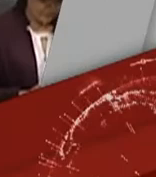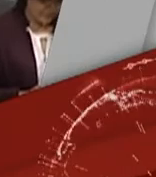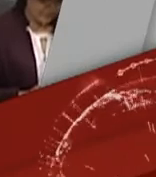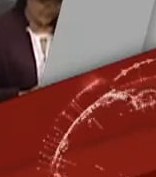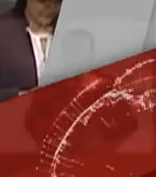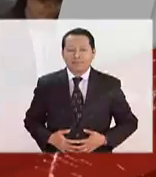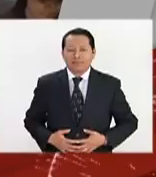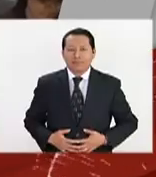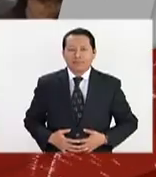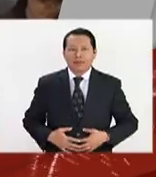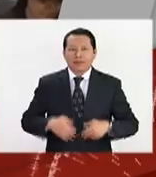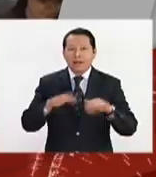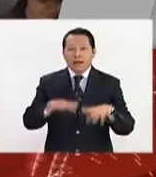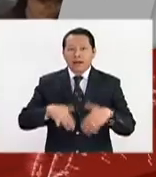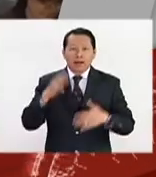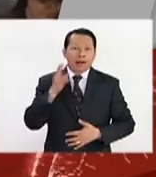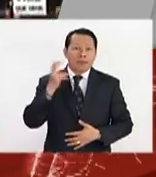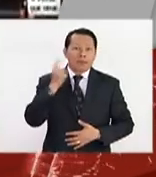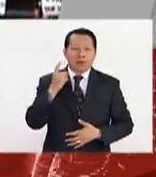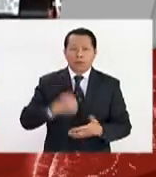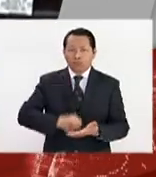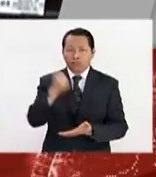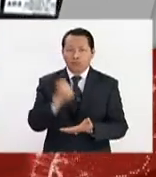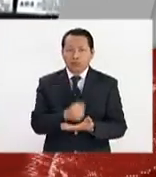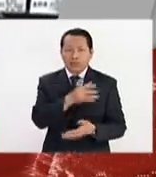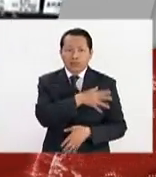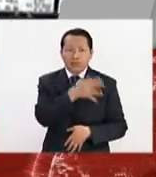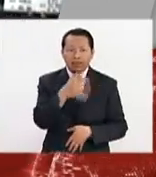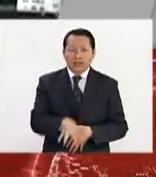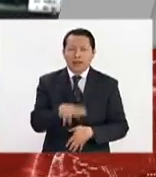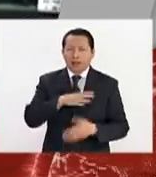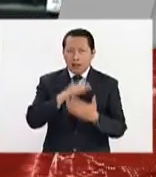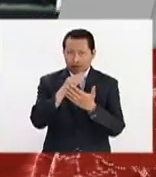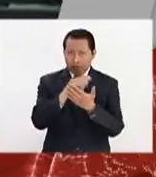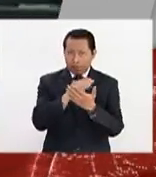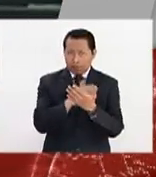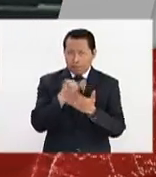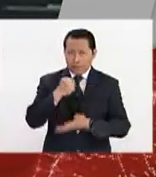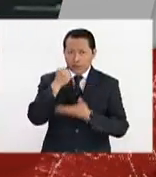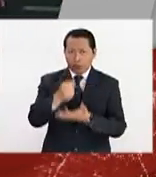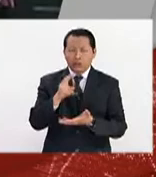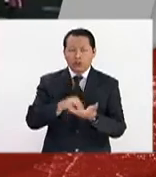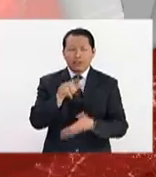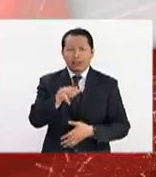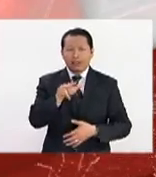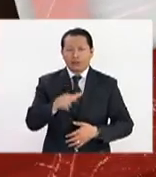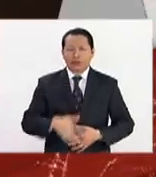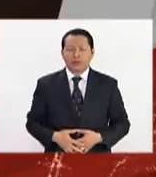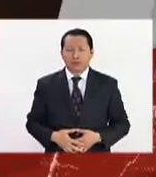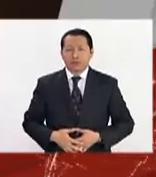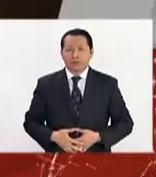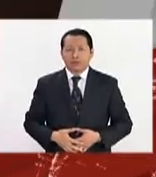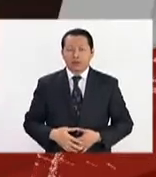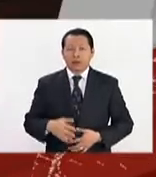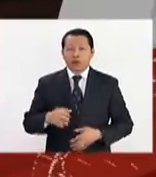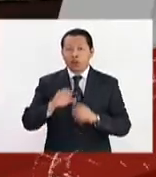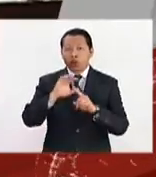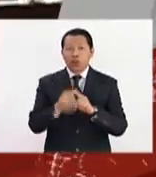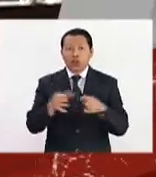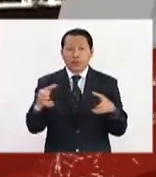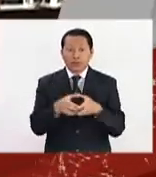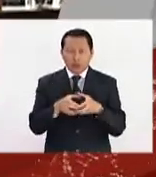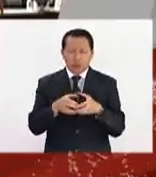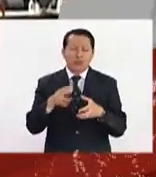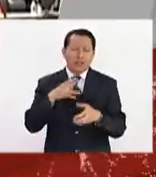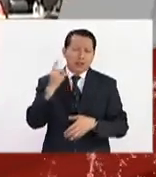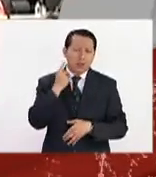El Pleno de la Cámara de Diputados aprueba en lo general y en lo particular el dictamen del presupuesto 2018. En comisiones, los